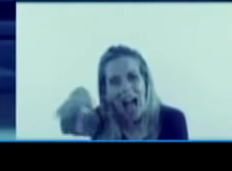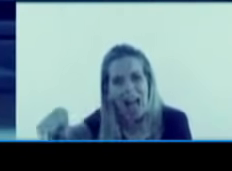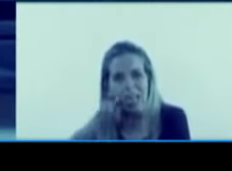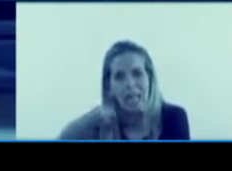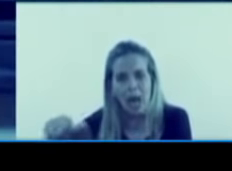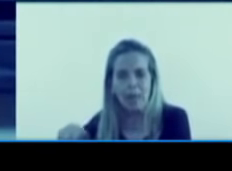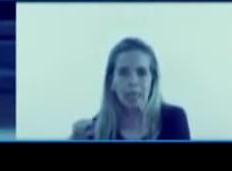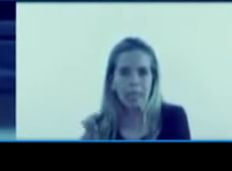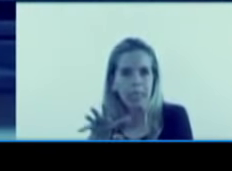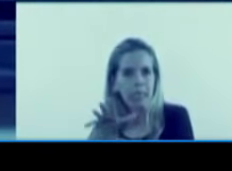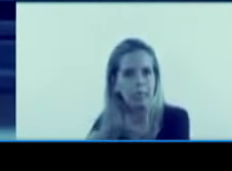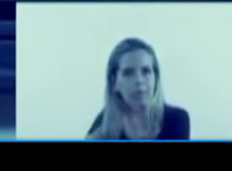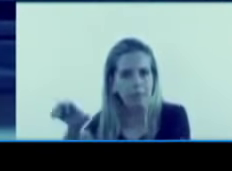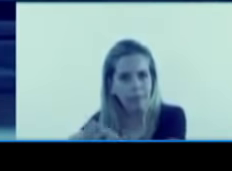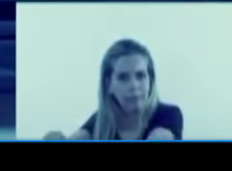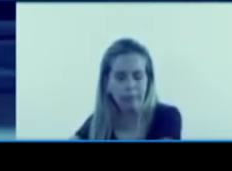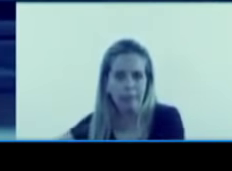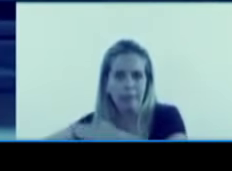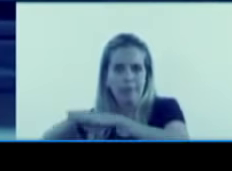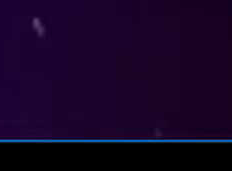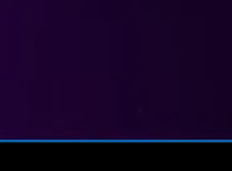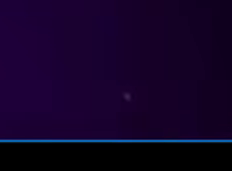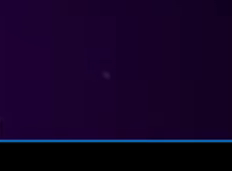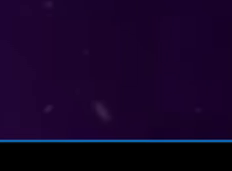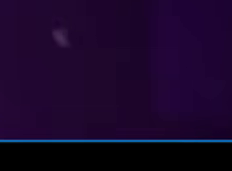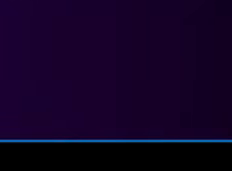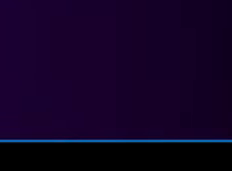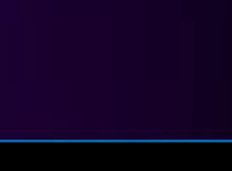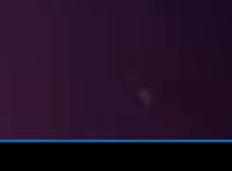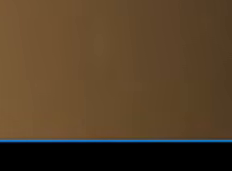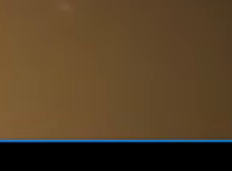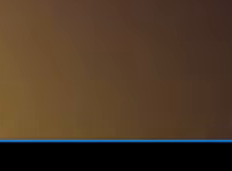El sistema sanitario también se ha relajado.